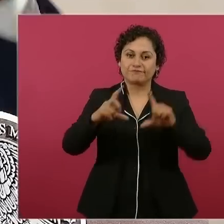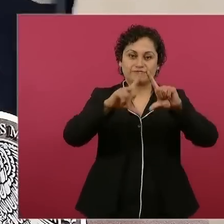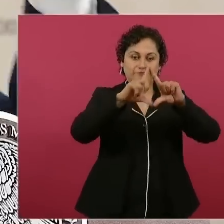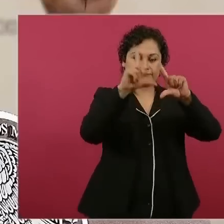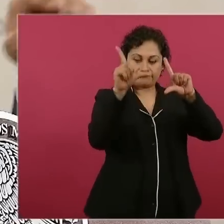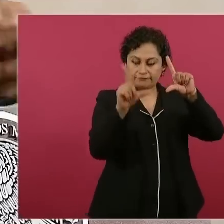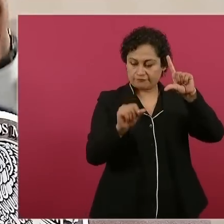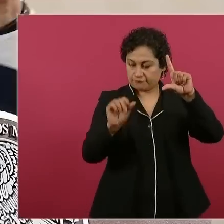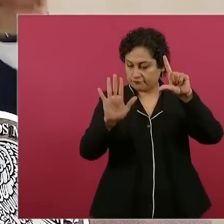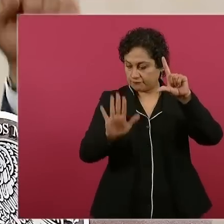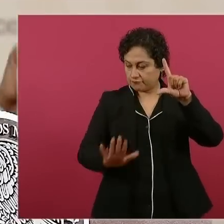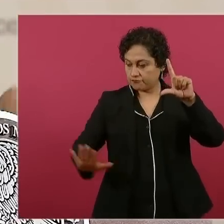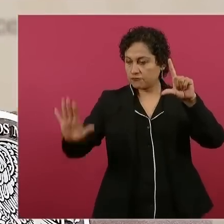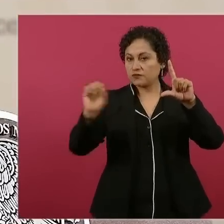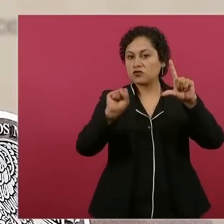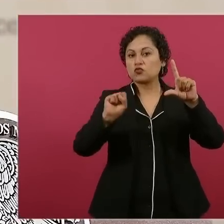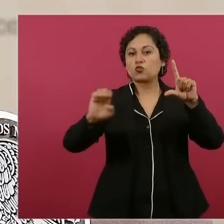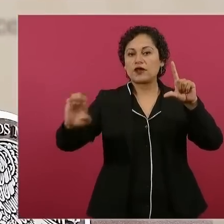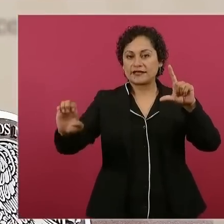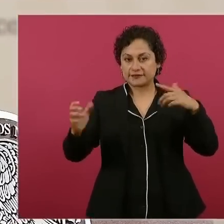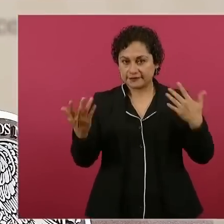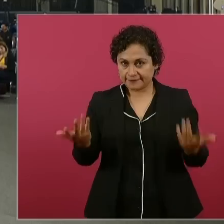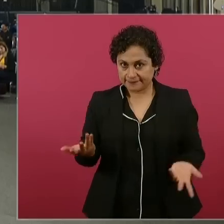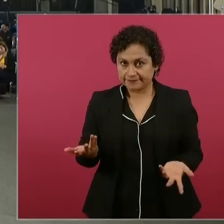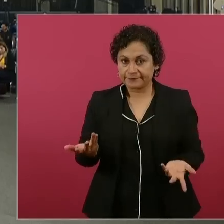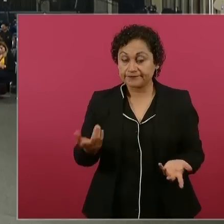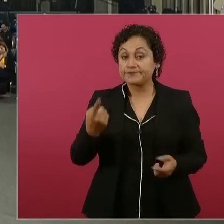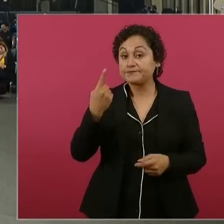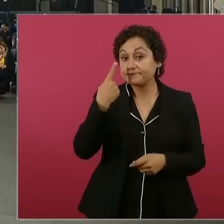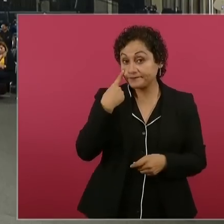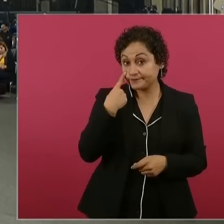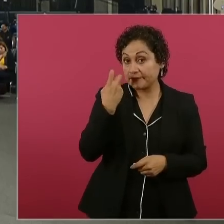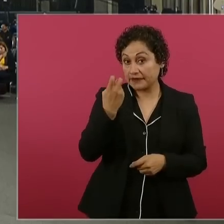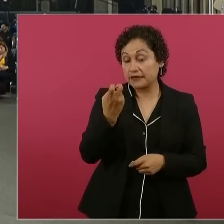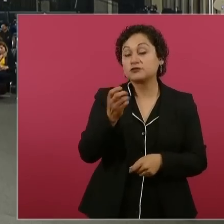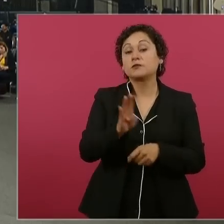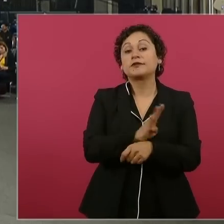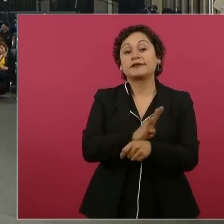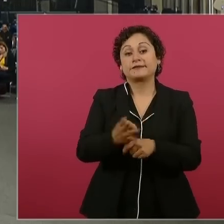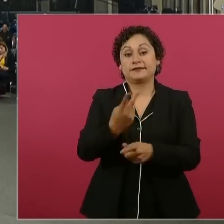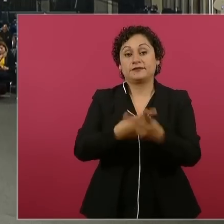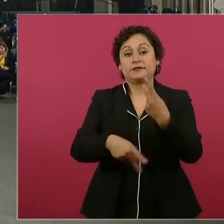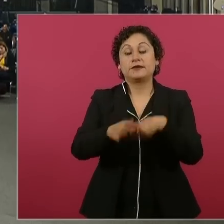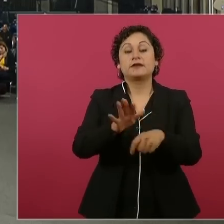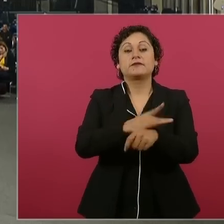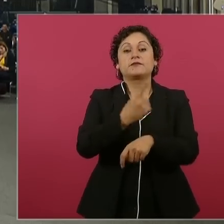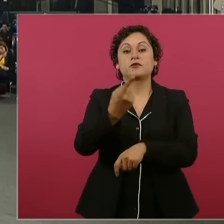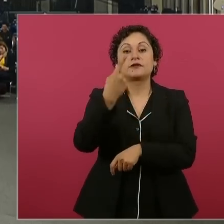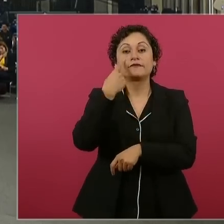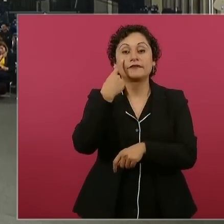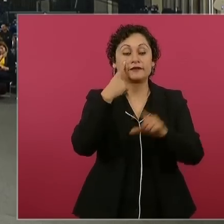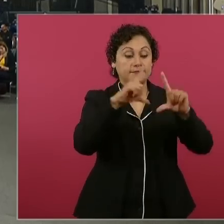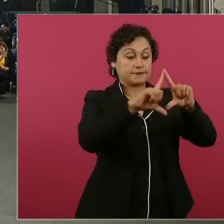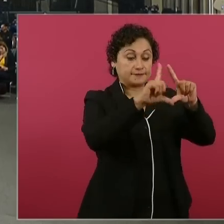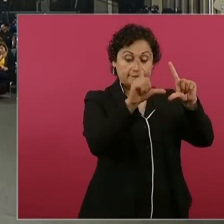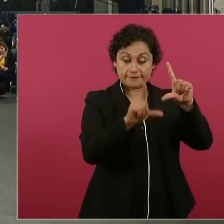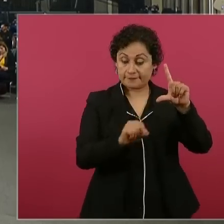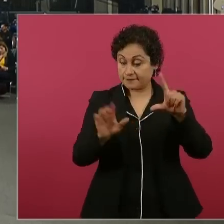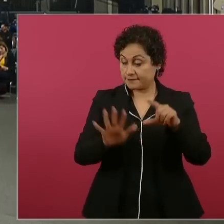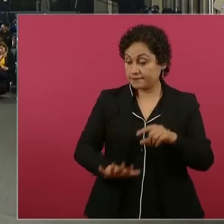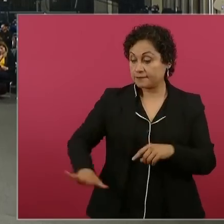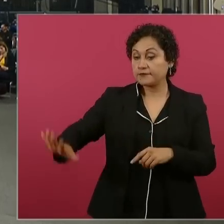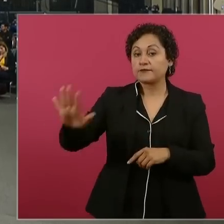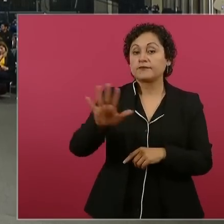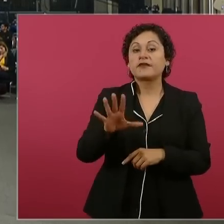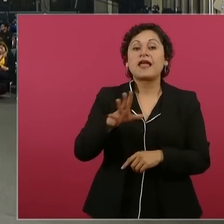De todo el territorio, en el sureste se cuenta con el 70% del